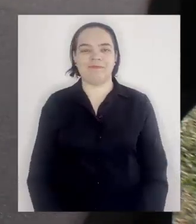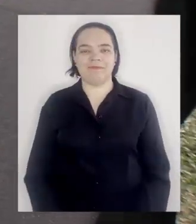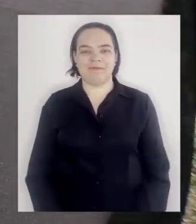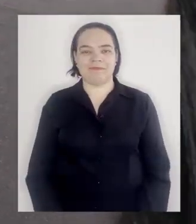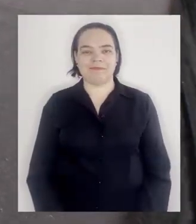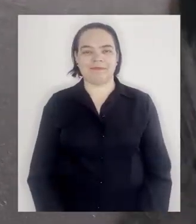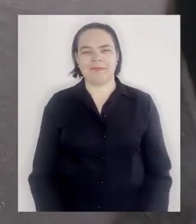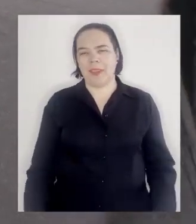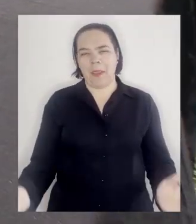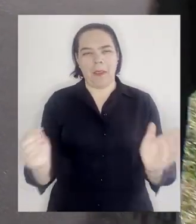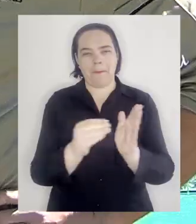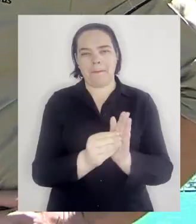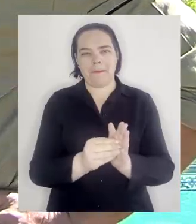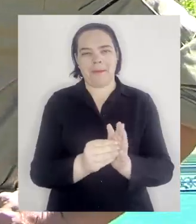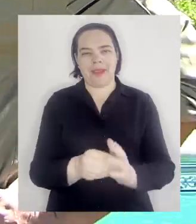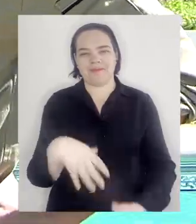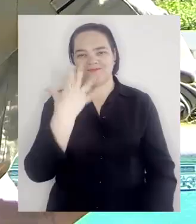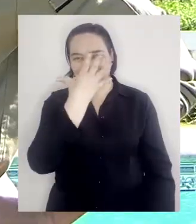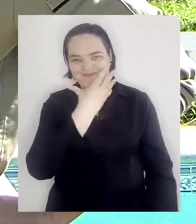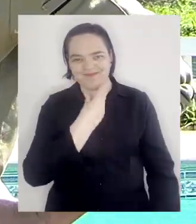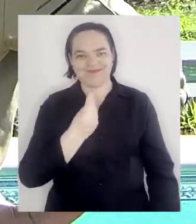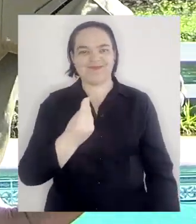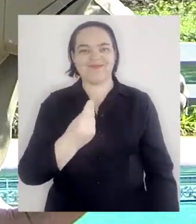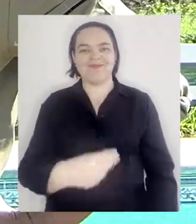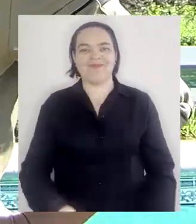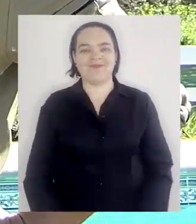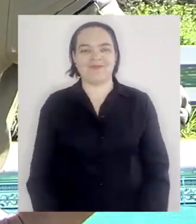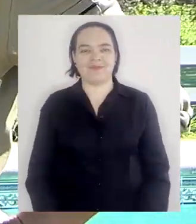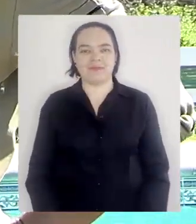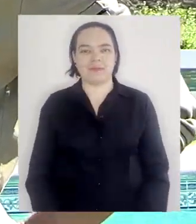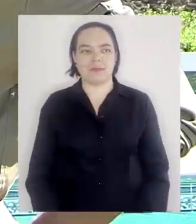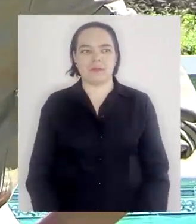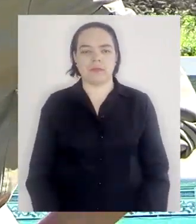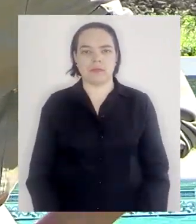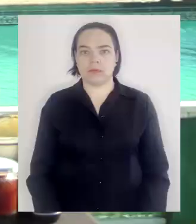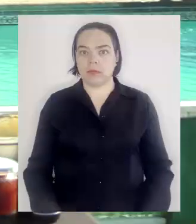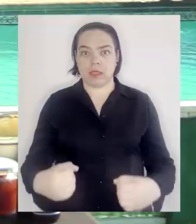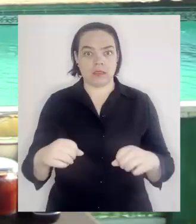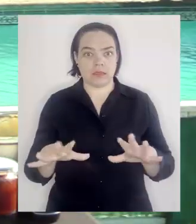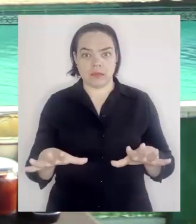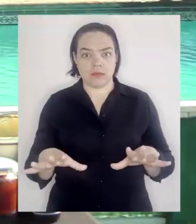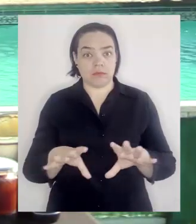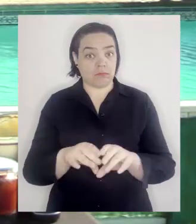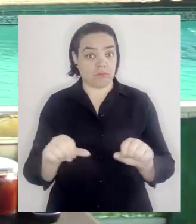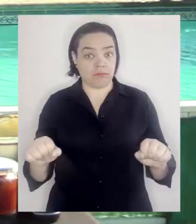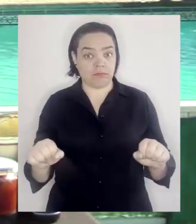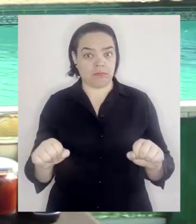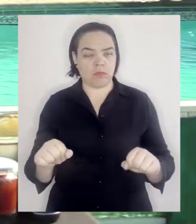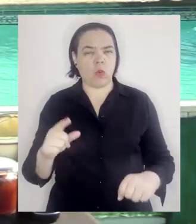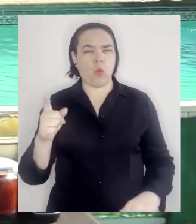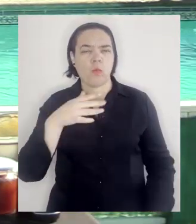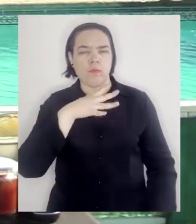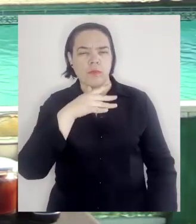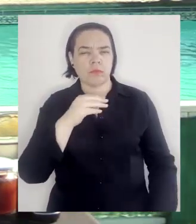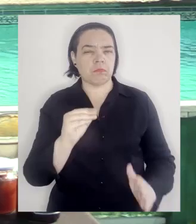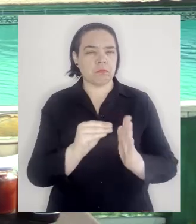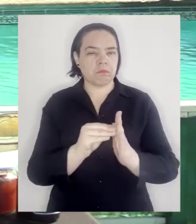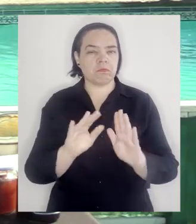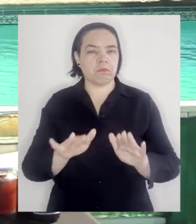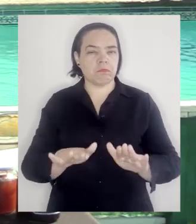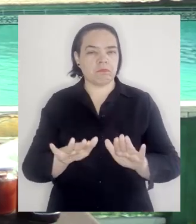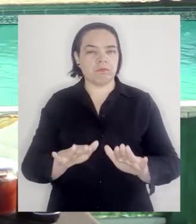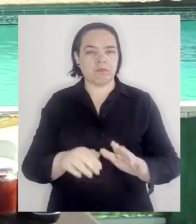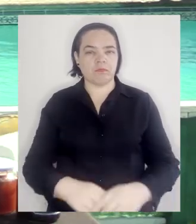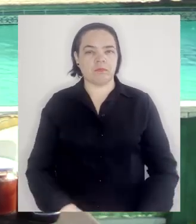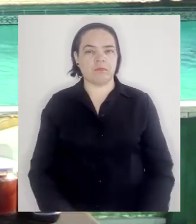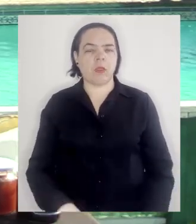que es más espectacular. Ya está casi lista ya, ¿o no? Un minuto más. Ya. En total